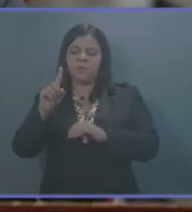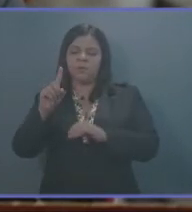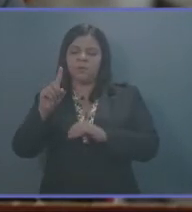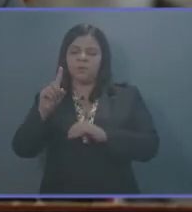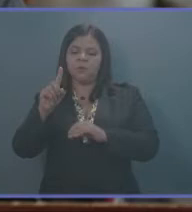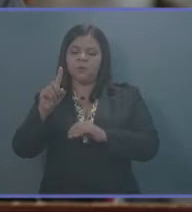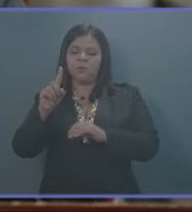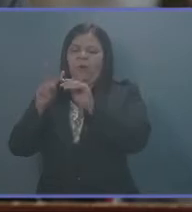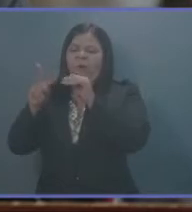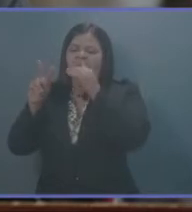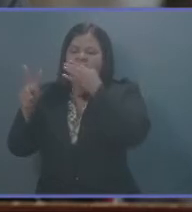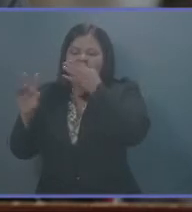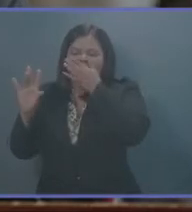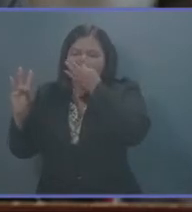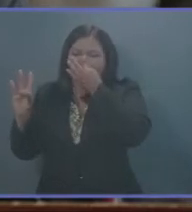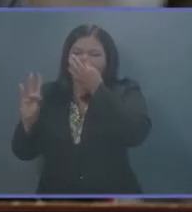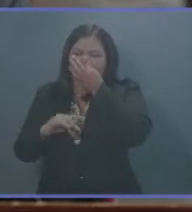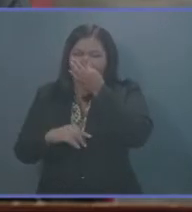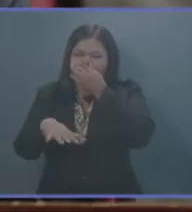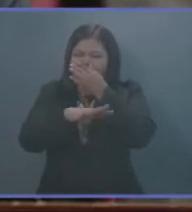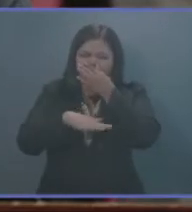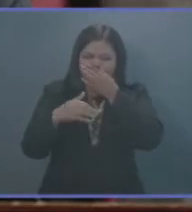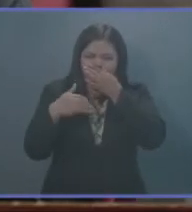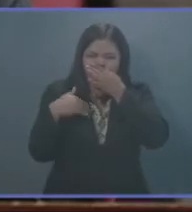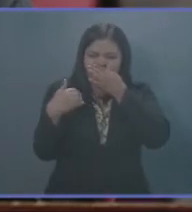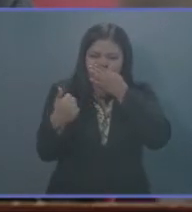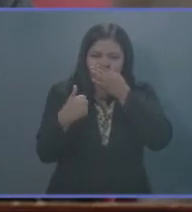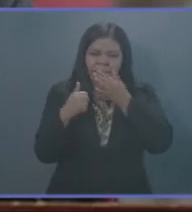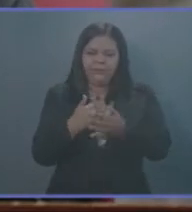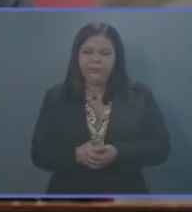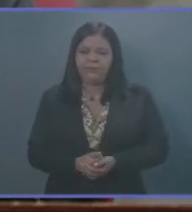41.601.827. Ramo de salud.